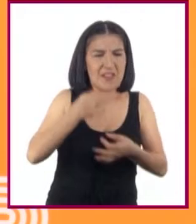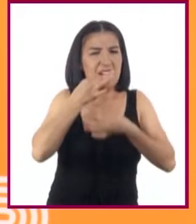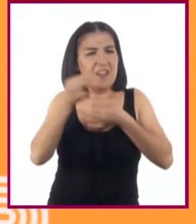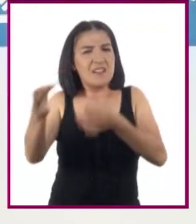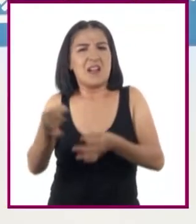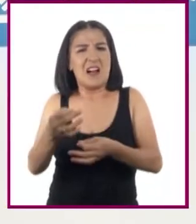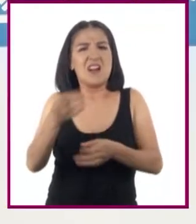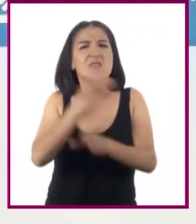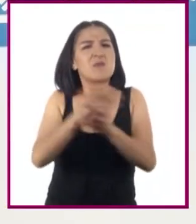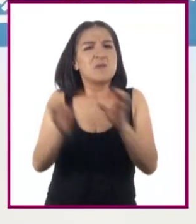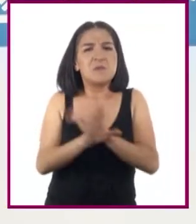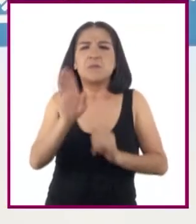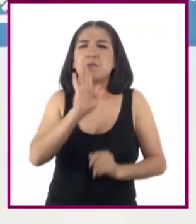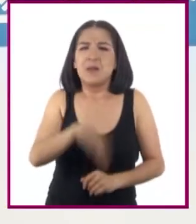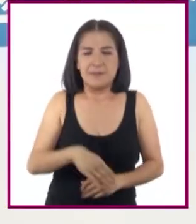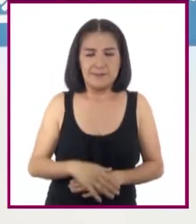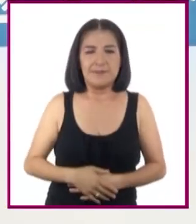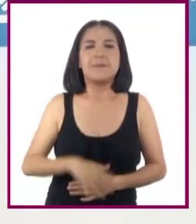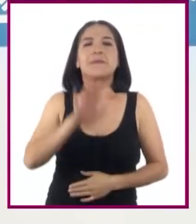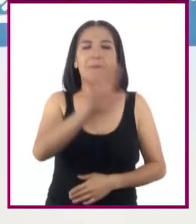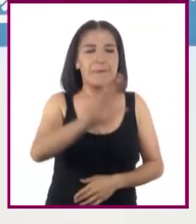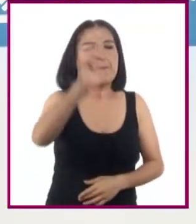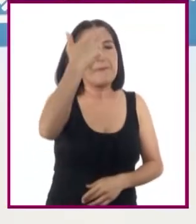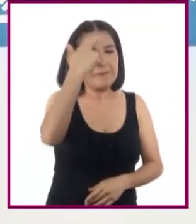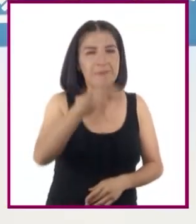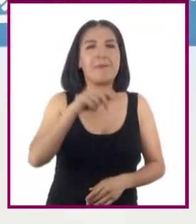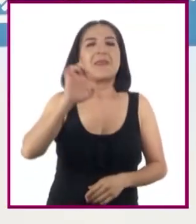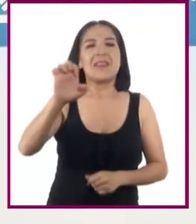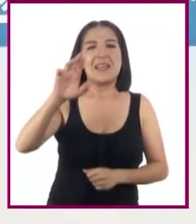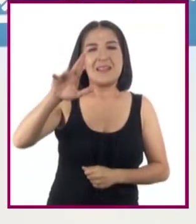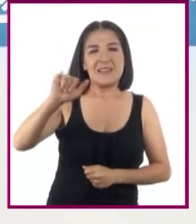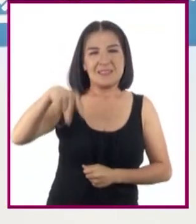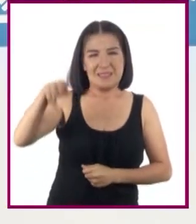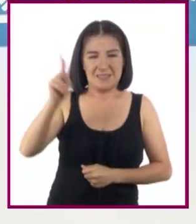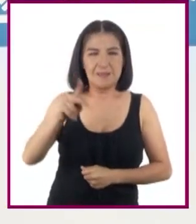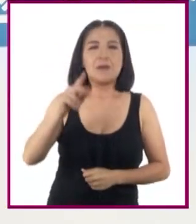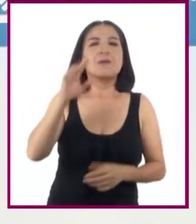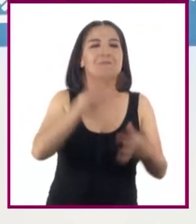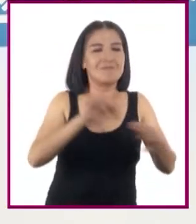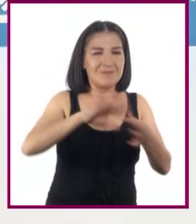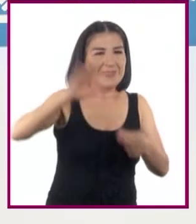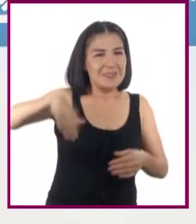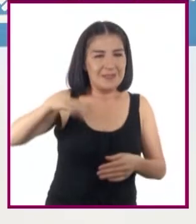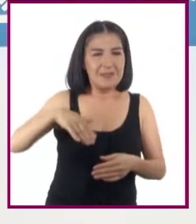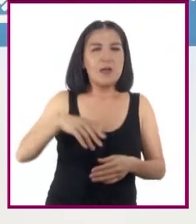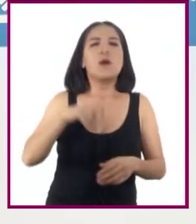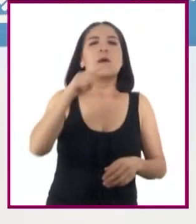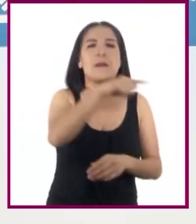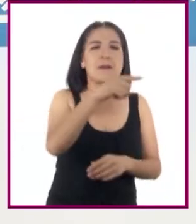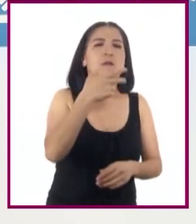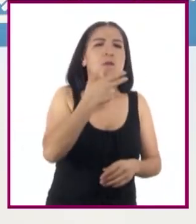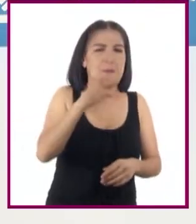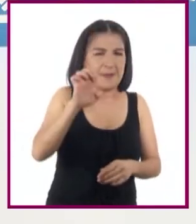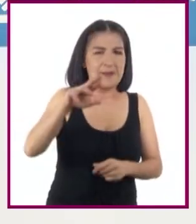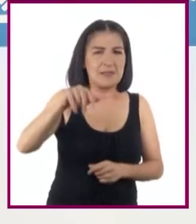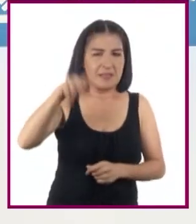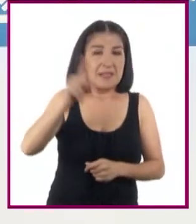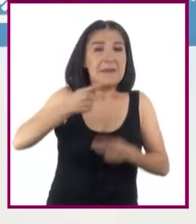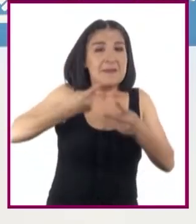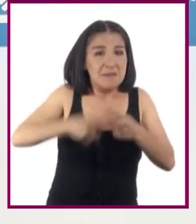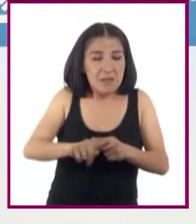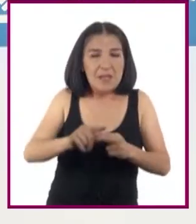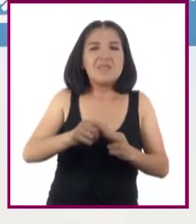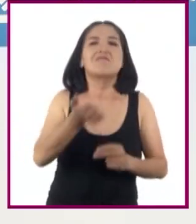malas? Recordemos el caso de Eric que les conté al inicio. Él inició su consumo de alcohol cuando era